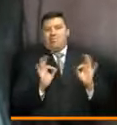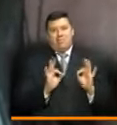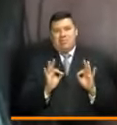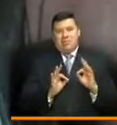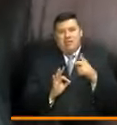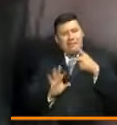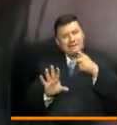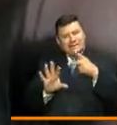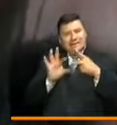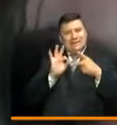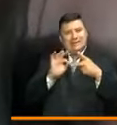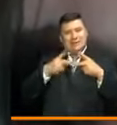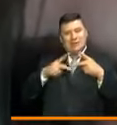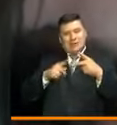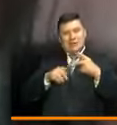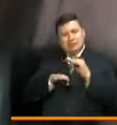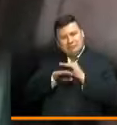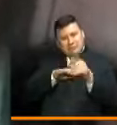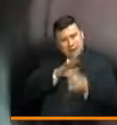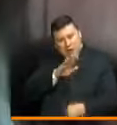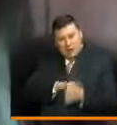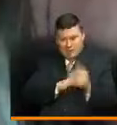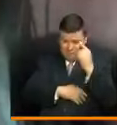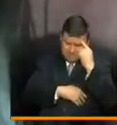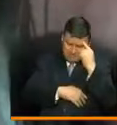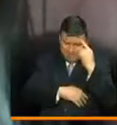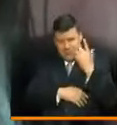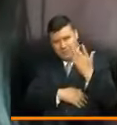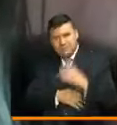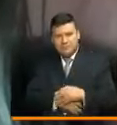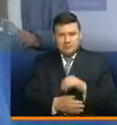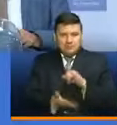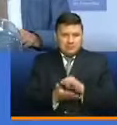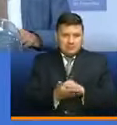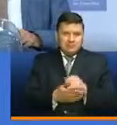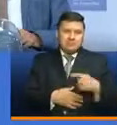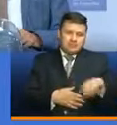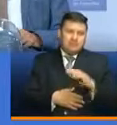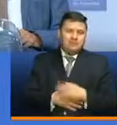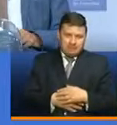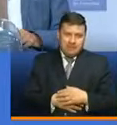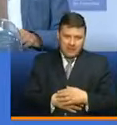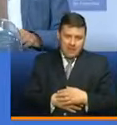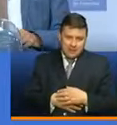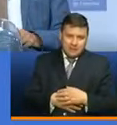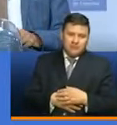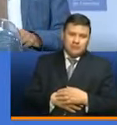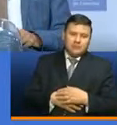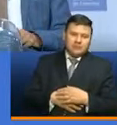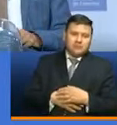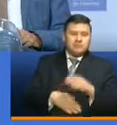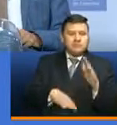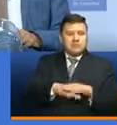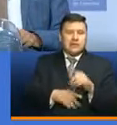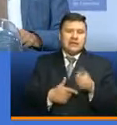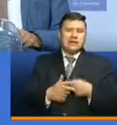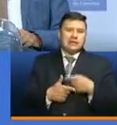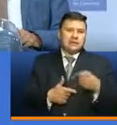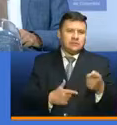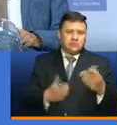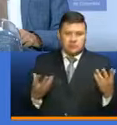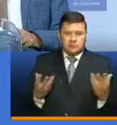puesto, así que los invitamos a que sigan pensando en el mismo, y vamos a mencionar entonces